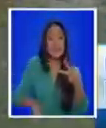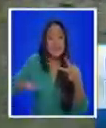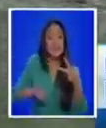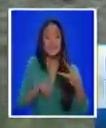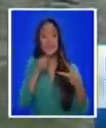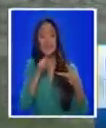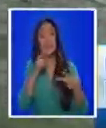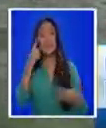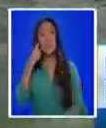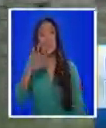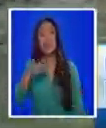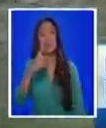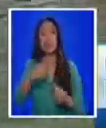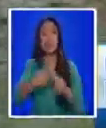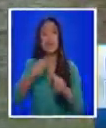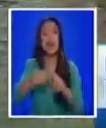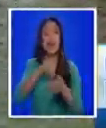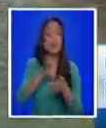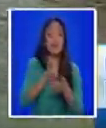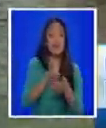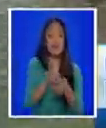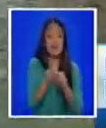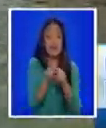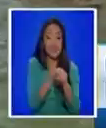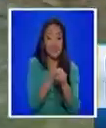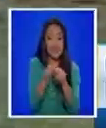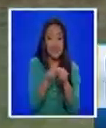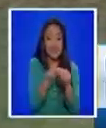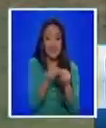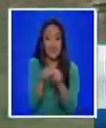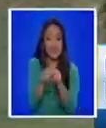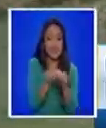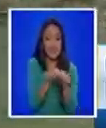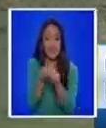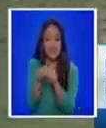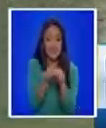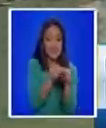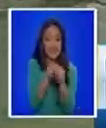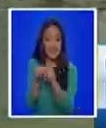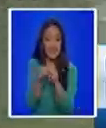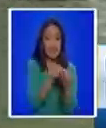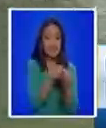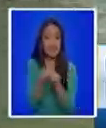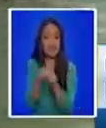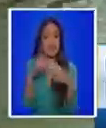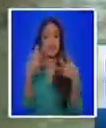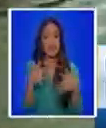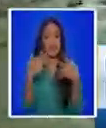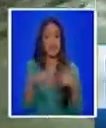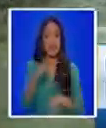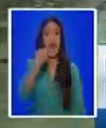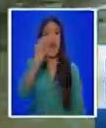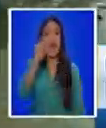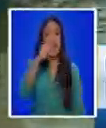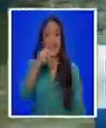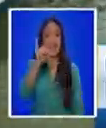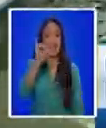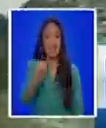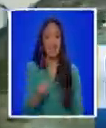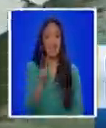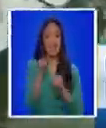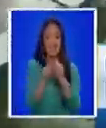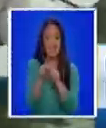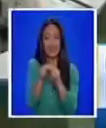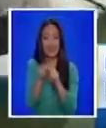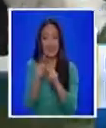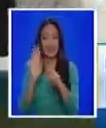bote número 12. ¡Qué bárbaro! Esto sí estuvo reñidísimo porque venía codo a codo con la Argelia. Y al